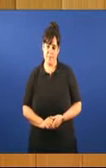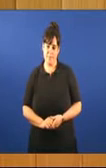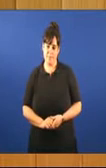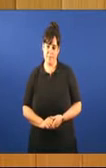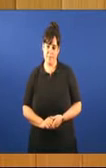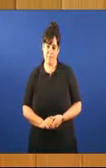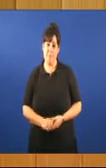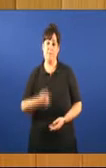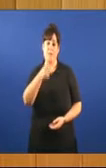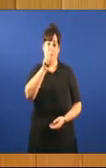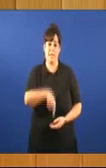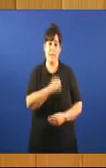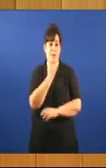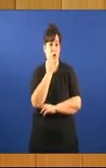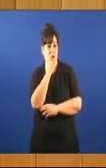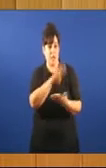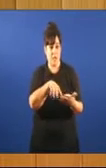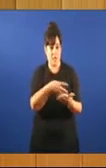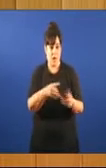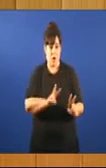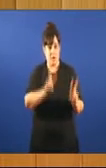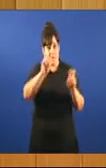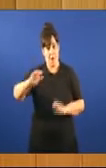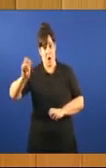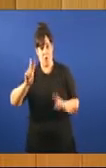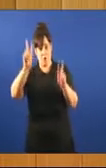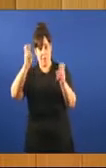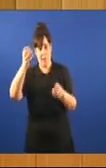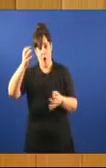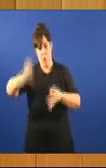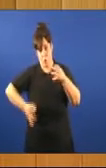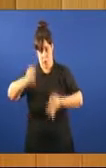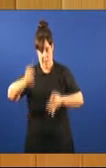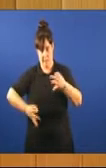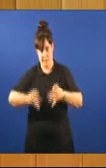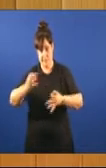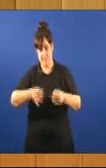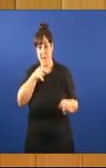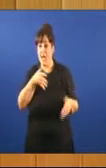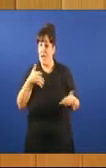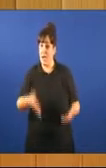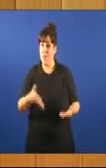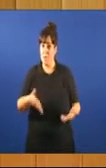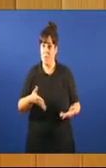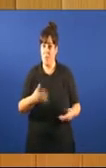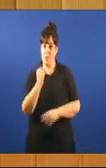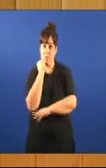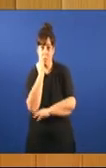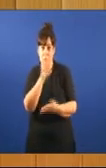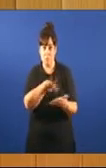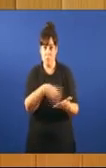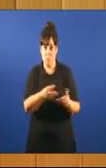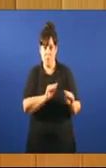Cantou tamén Rosalía en A xusticia pola man. Hoxe, señor Feijóo, este poema de Rosalía